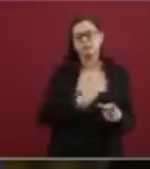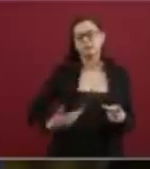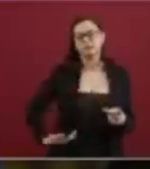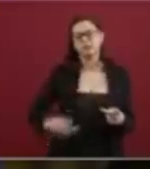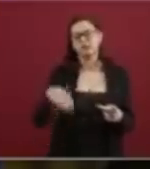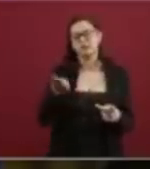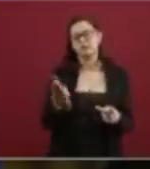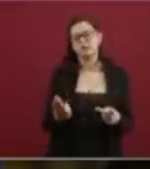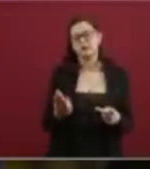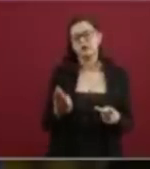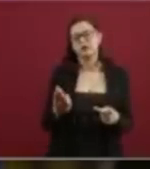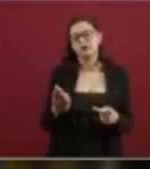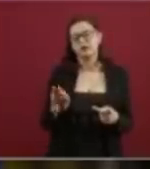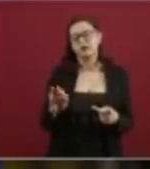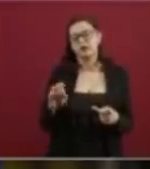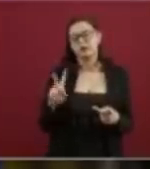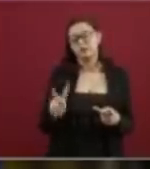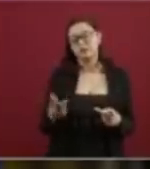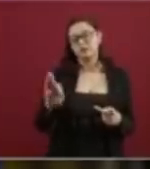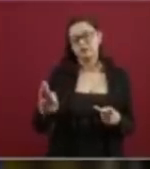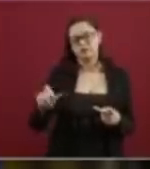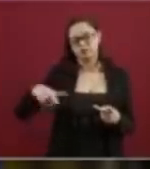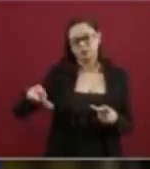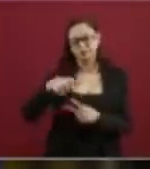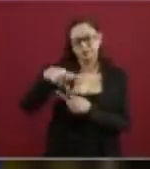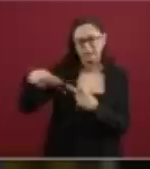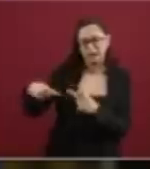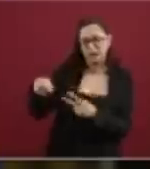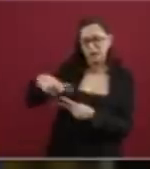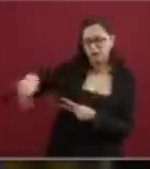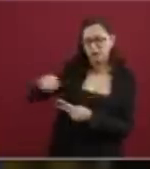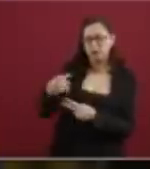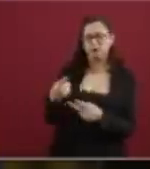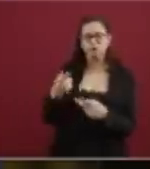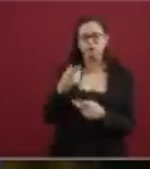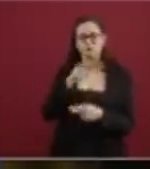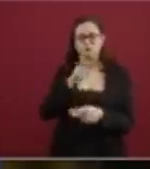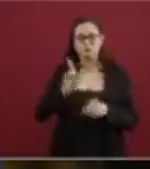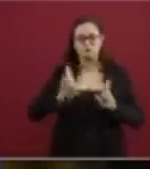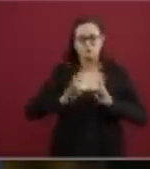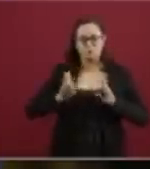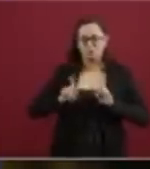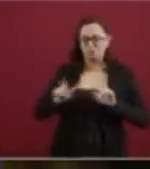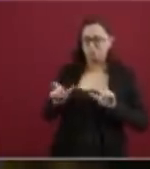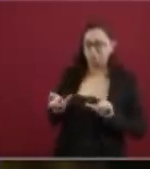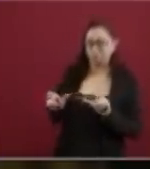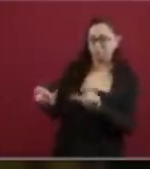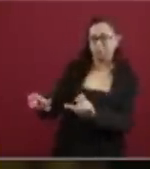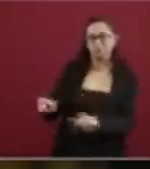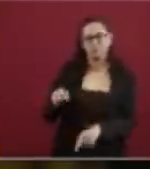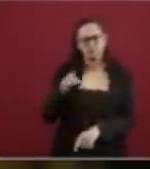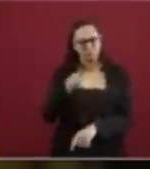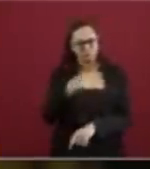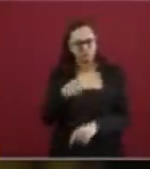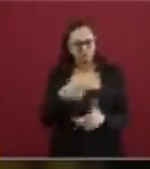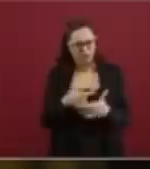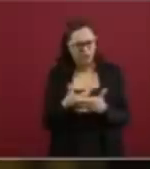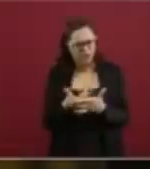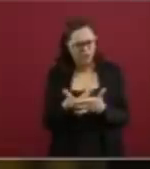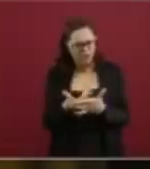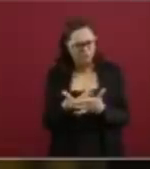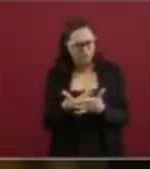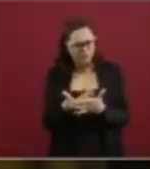es, ¿por qué decidió usted esperar 2 meses para comentar lo